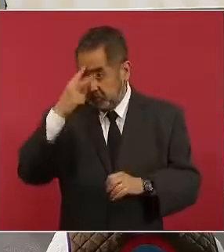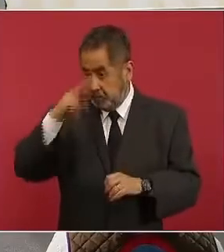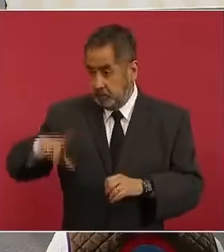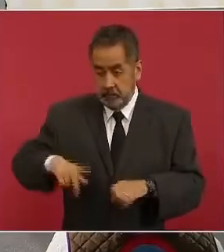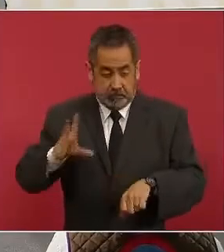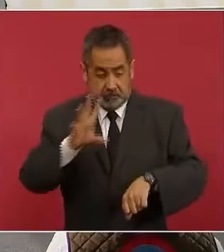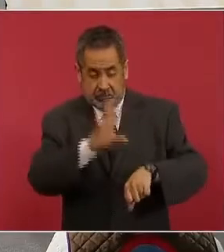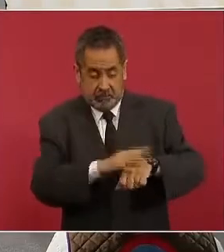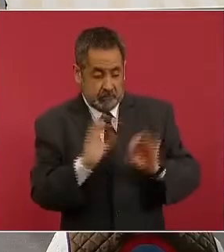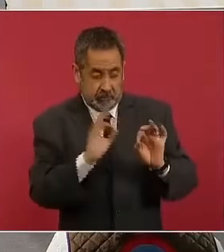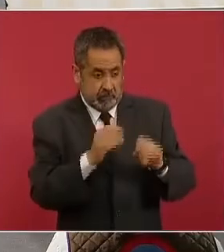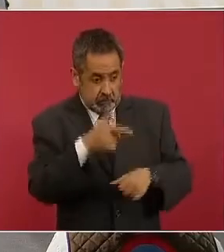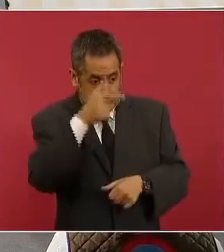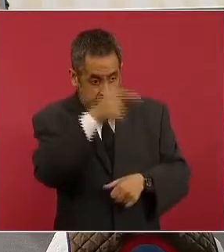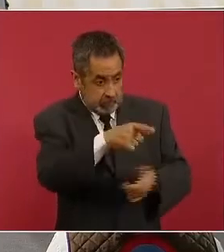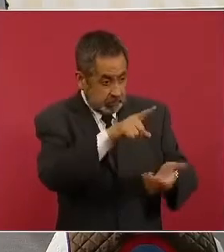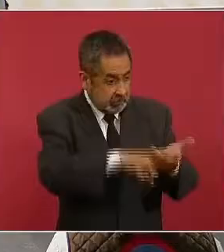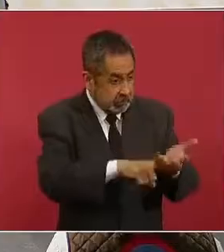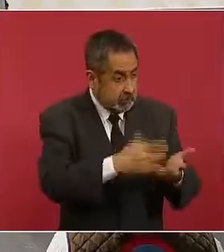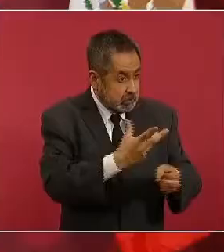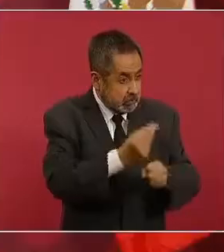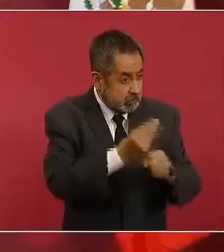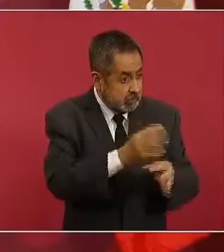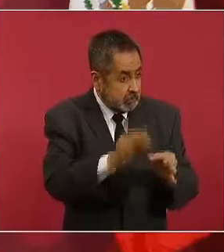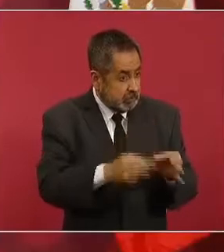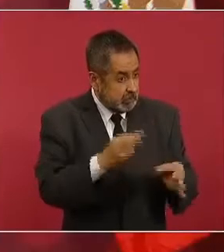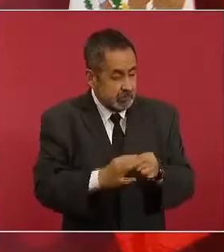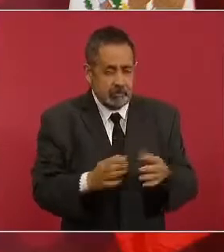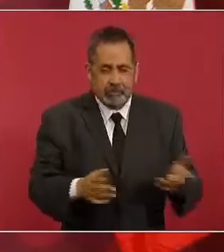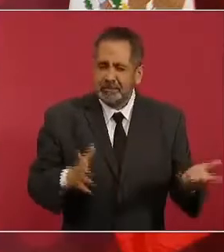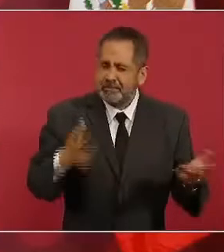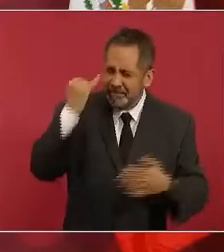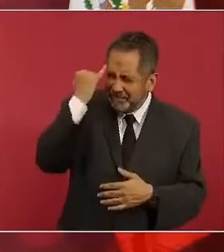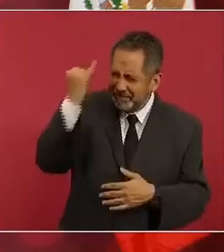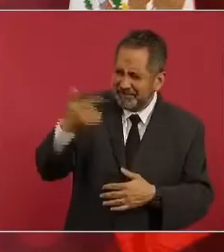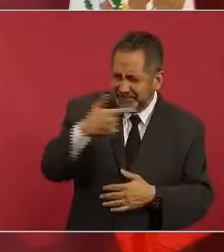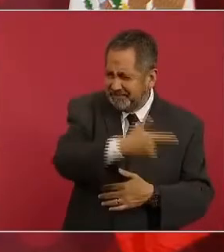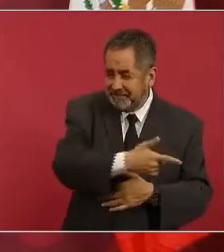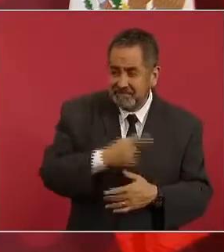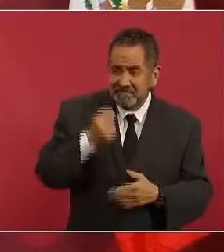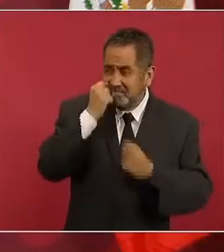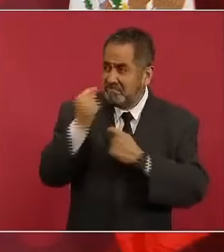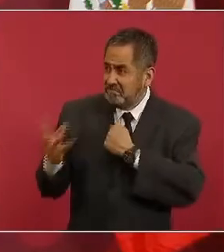mexicanas, pues imagínense hasta dónde estaban,